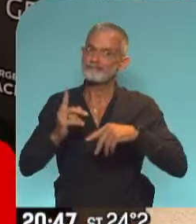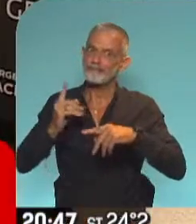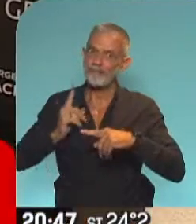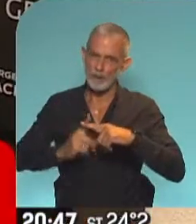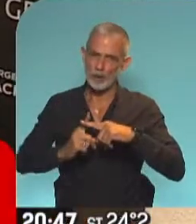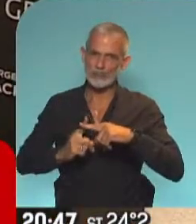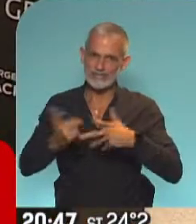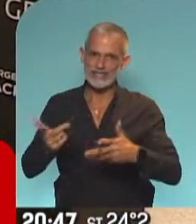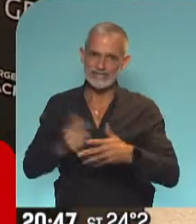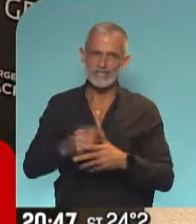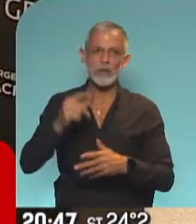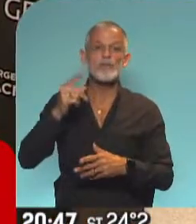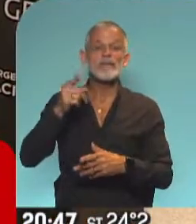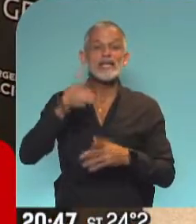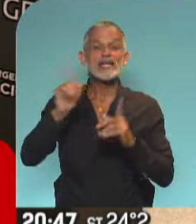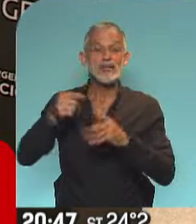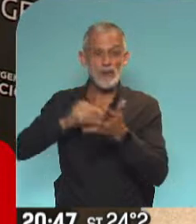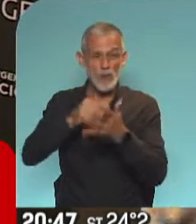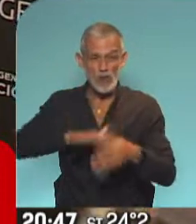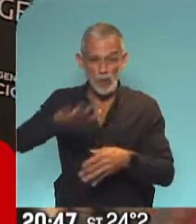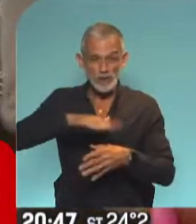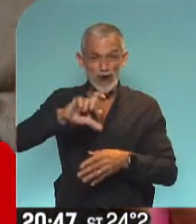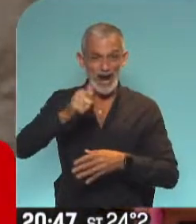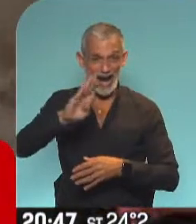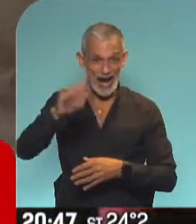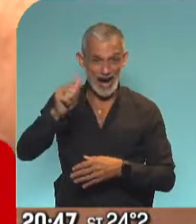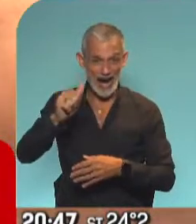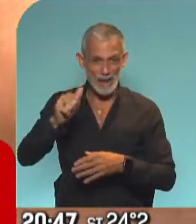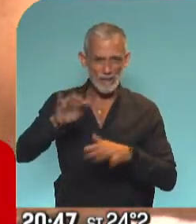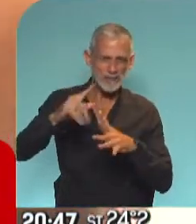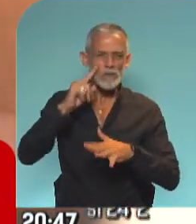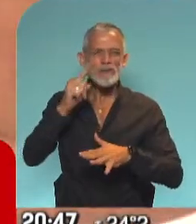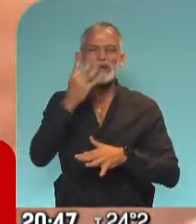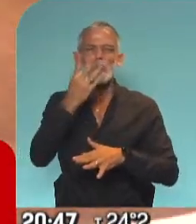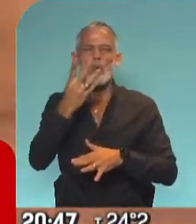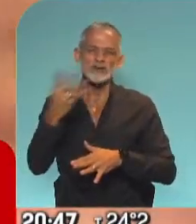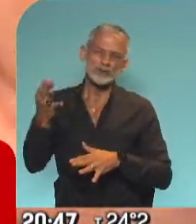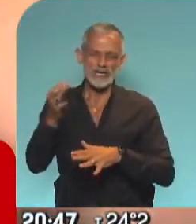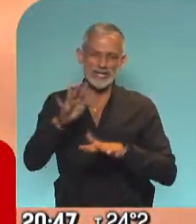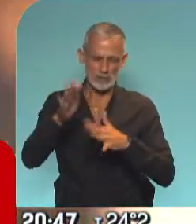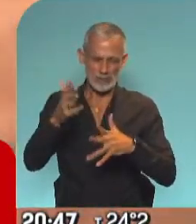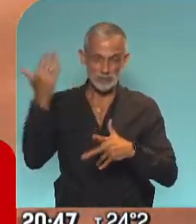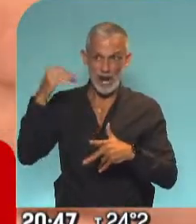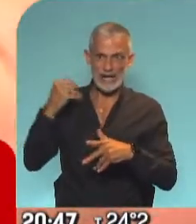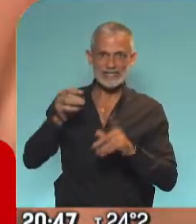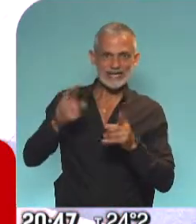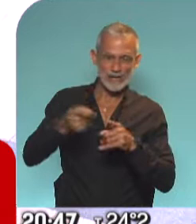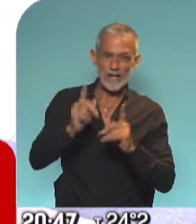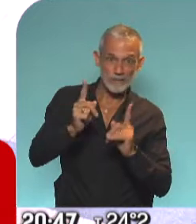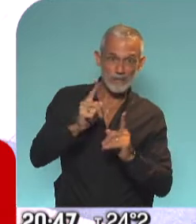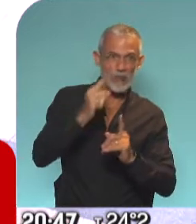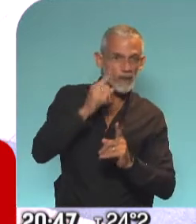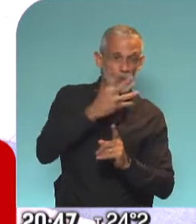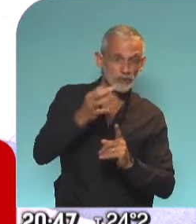esa provincia. Por otra parte, Ciudad de Buenos Aires continúa en el promedio de los 1.400. Recordemos que ayer promediaba también ese número.